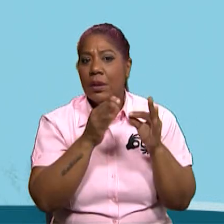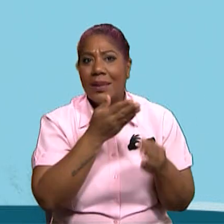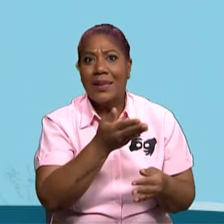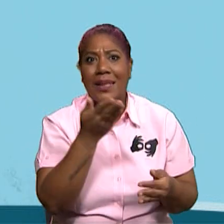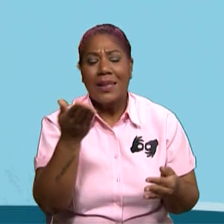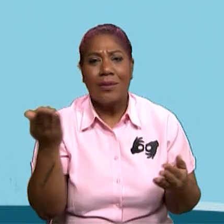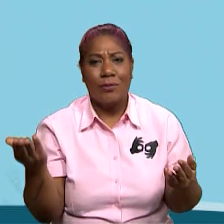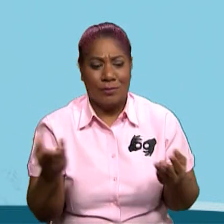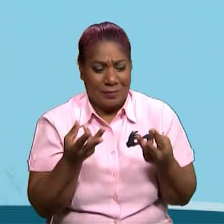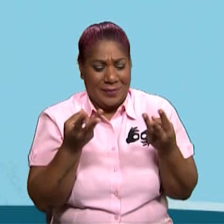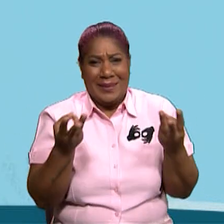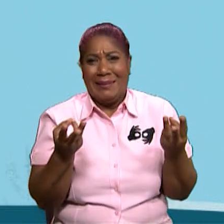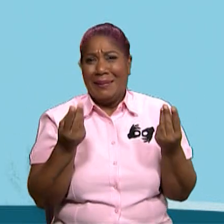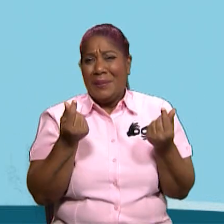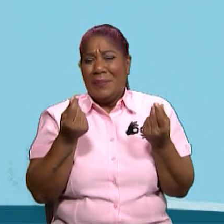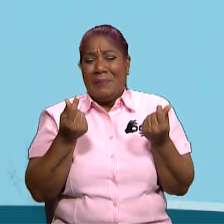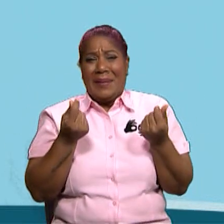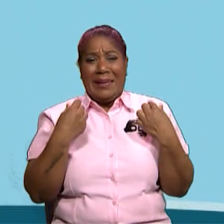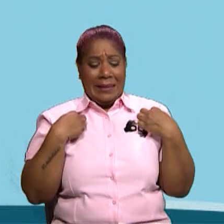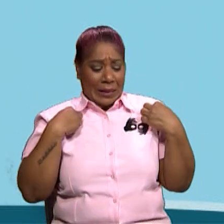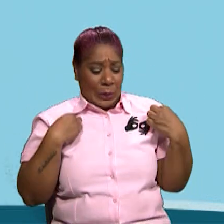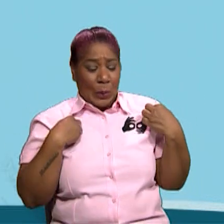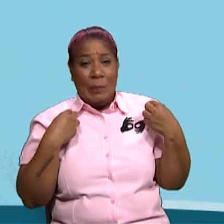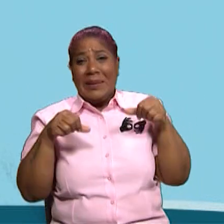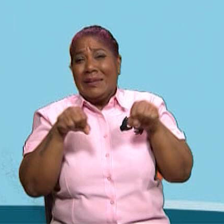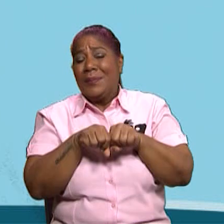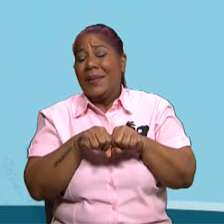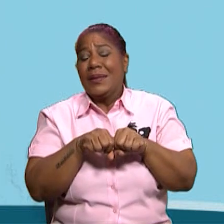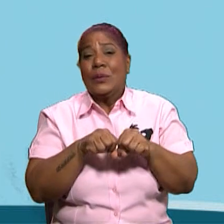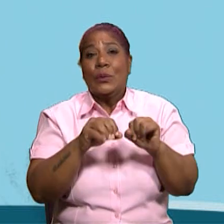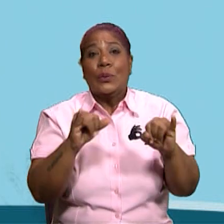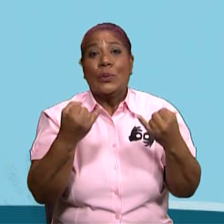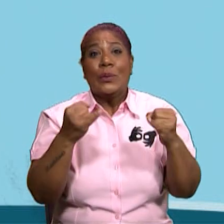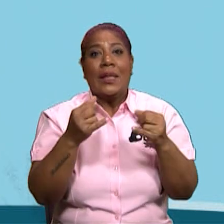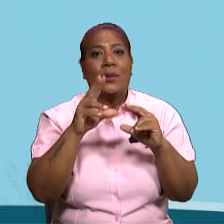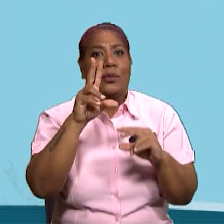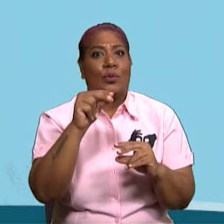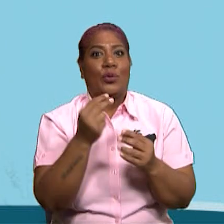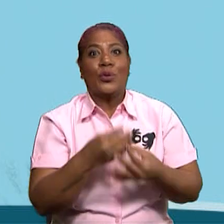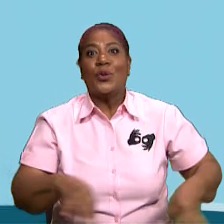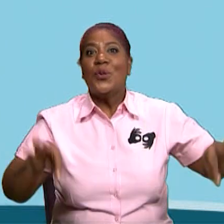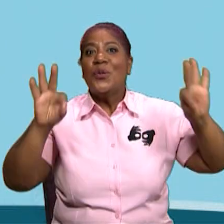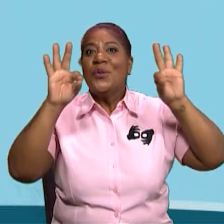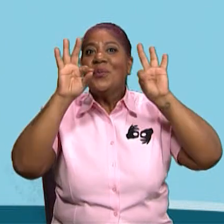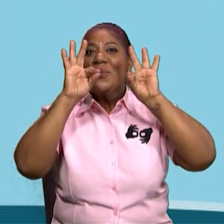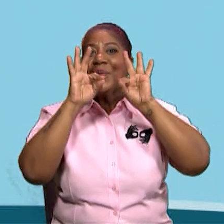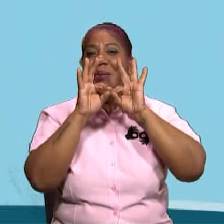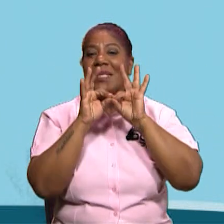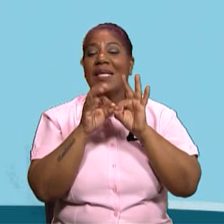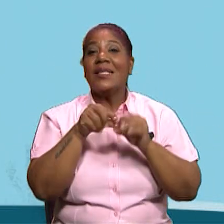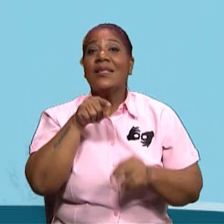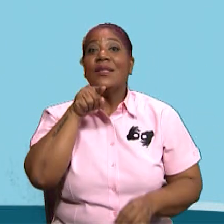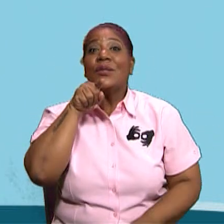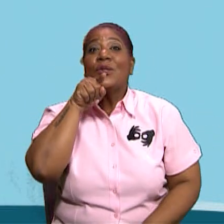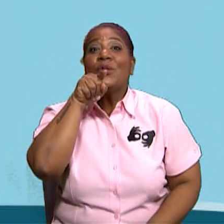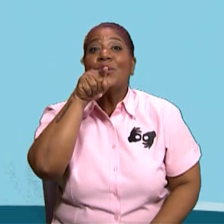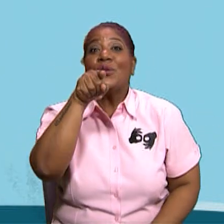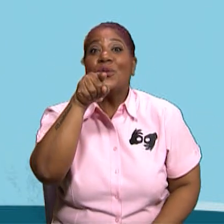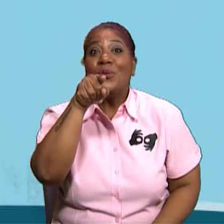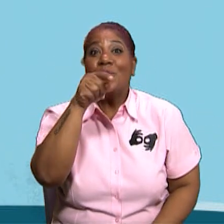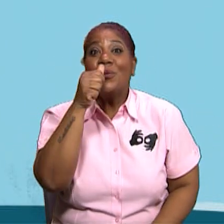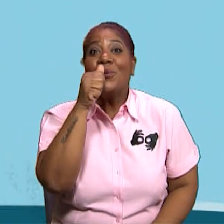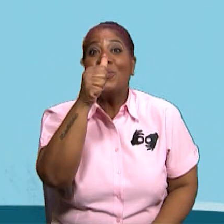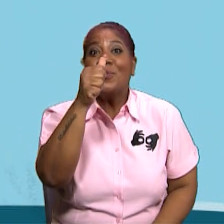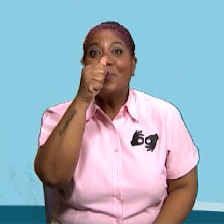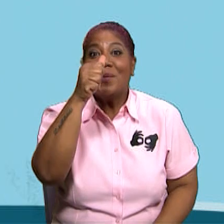nosotros. No importa si tenemos mucho o poco de cosas materiales, es importante lo que está dentro de nosotros y podemos transmitir a los